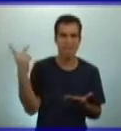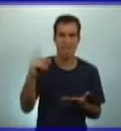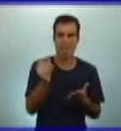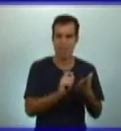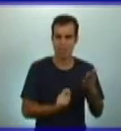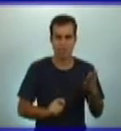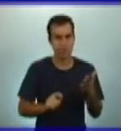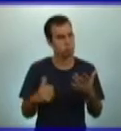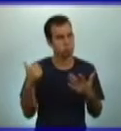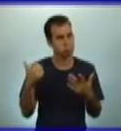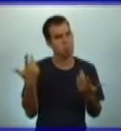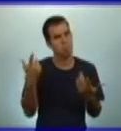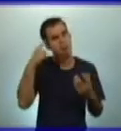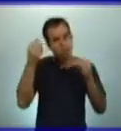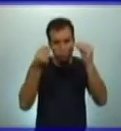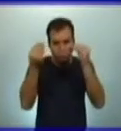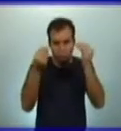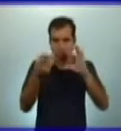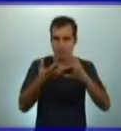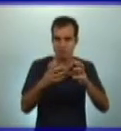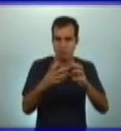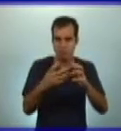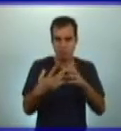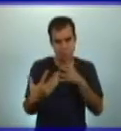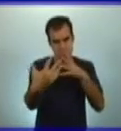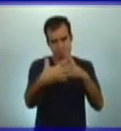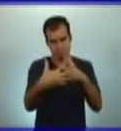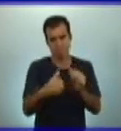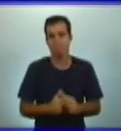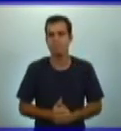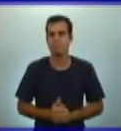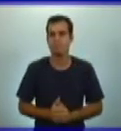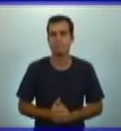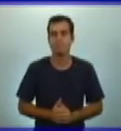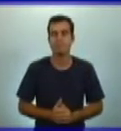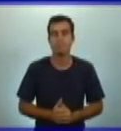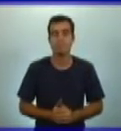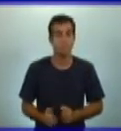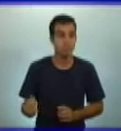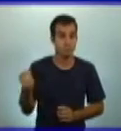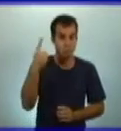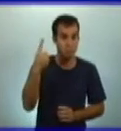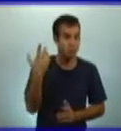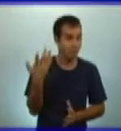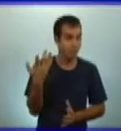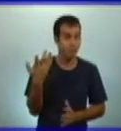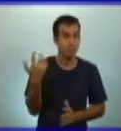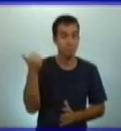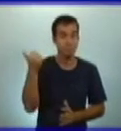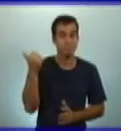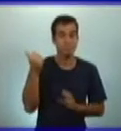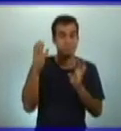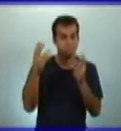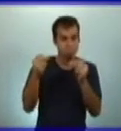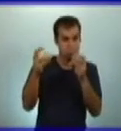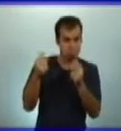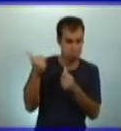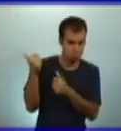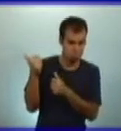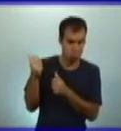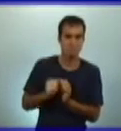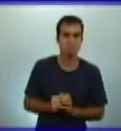que para analizar con ustedes muy rapidito. Un primer ejercicio, calcula, muy sencillo, es un ejercicio muy